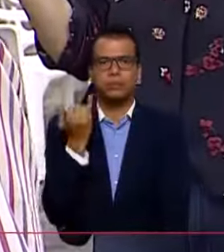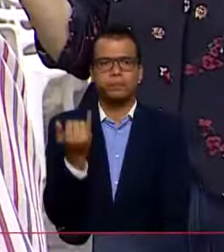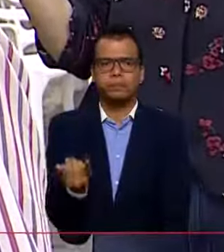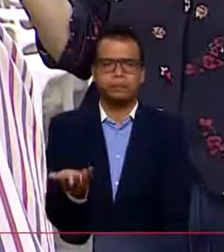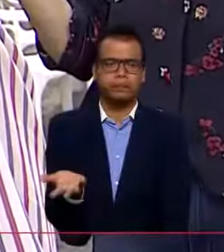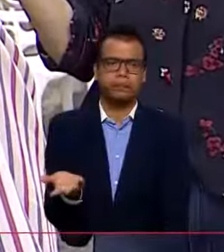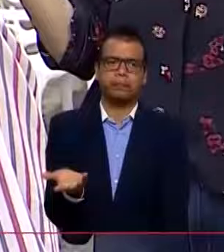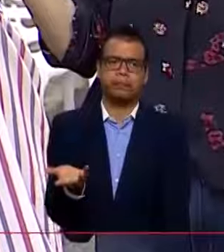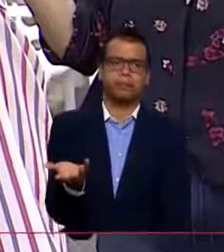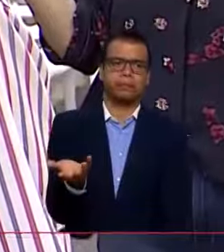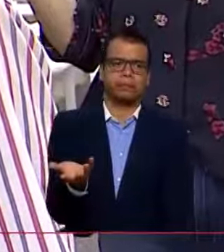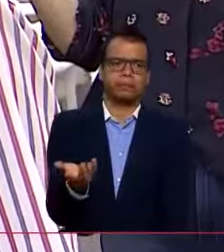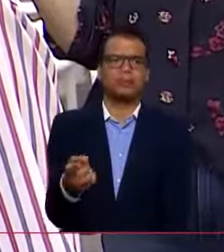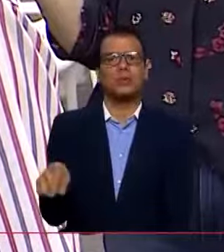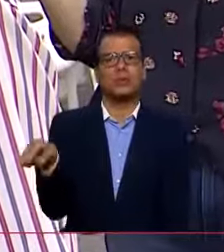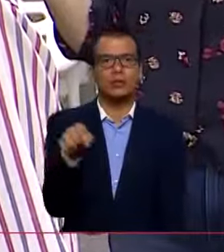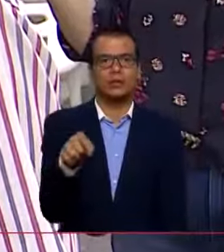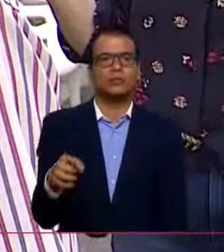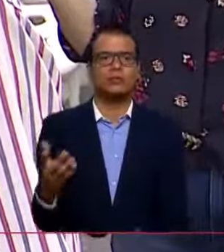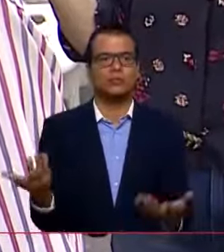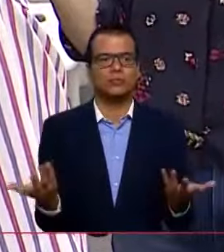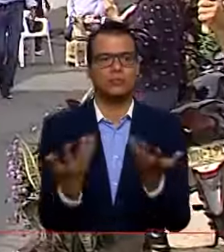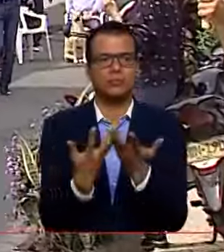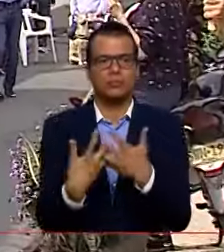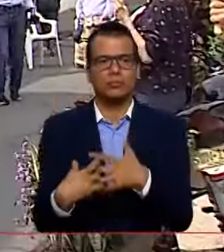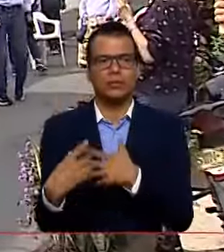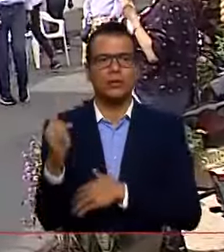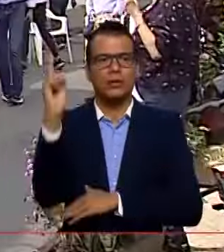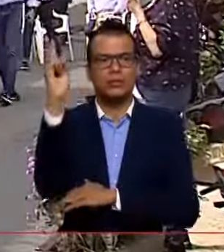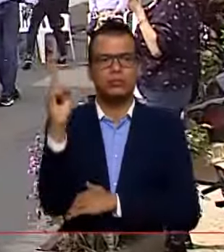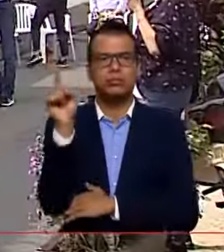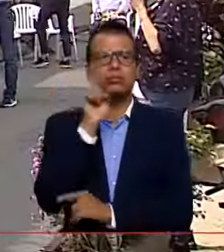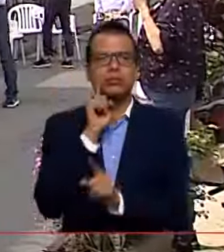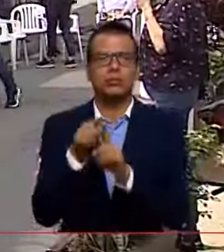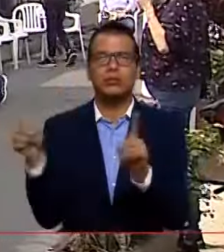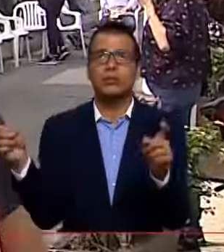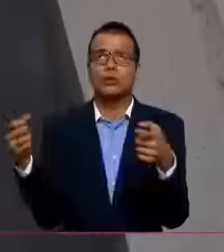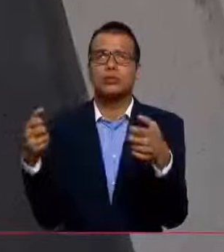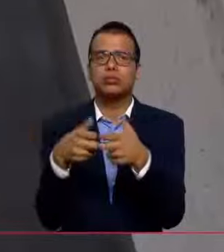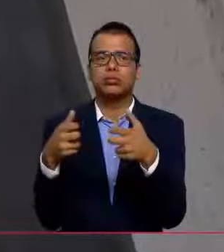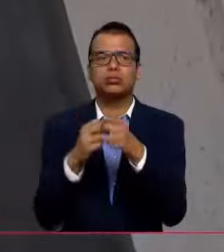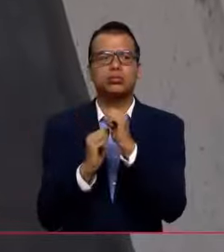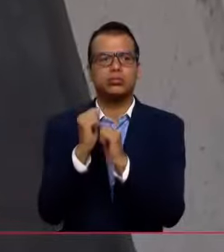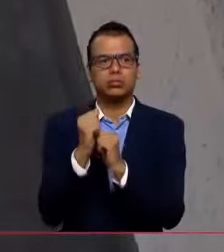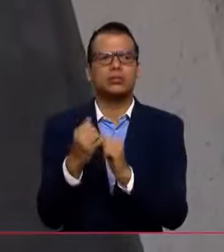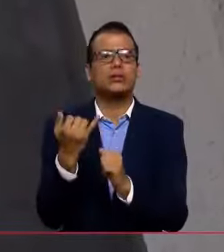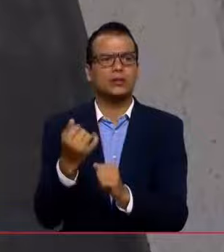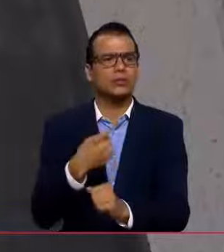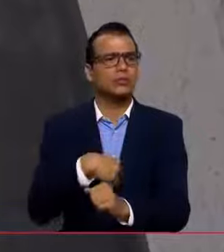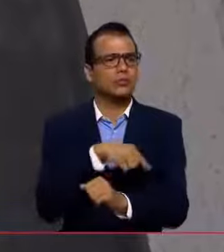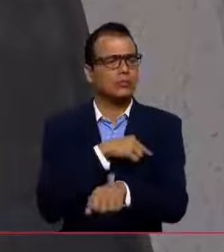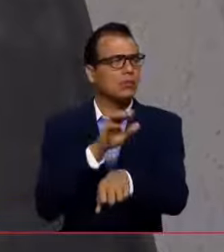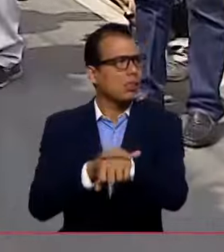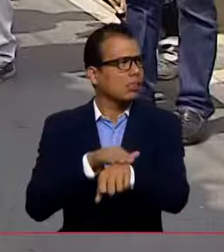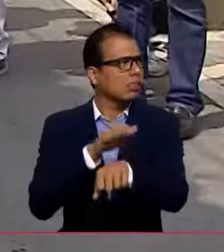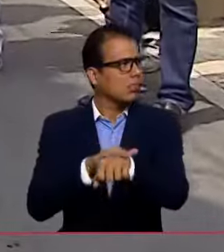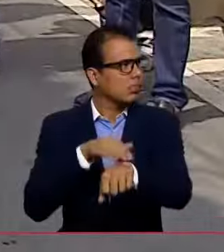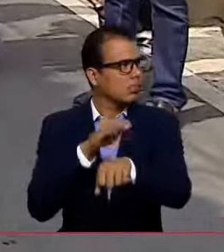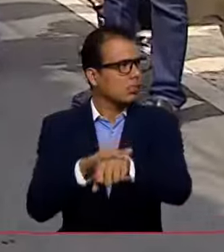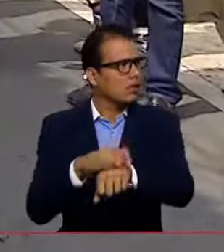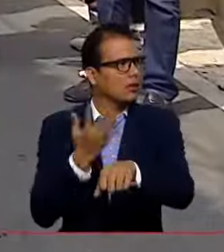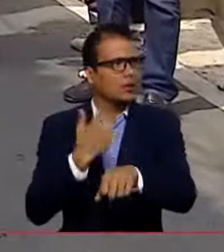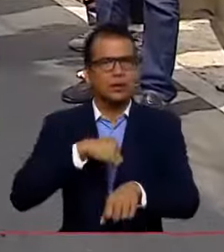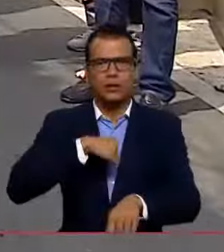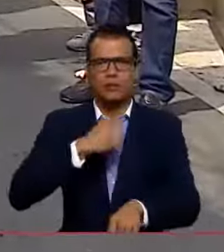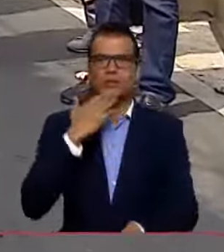calle para que les monten un generador. La comunidad asegura que a pesar de realizar múltiples derechos de petición, su solicitud no